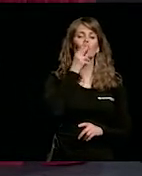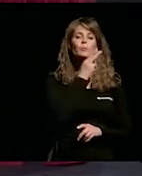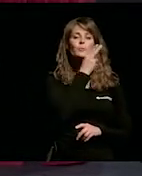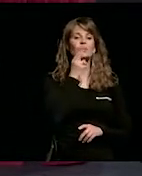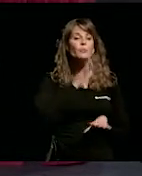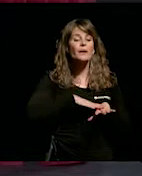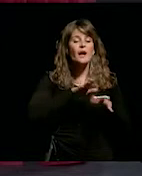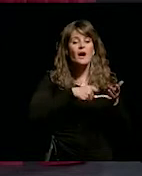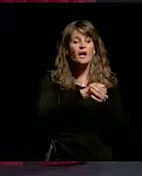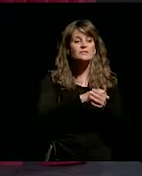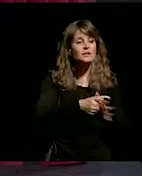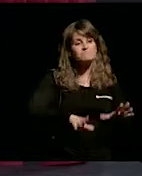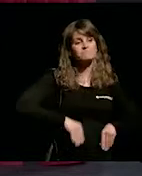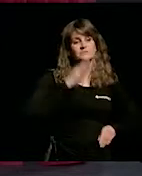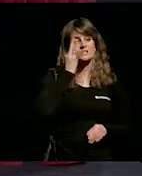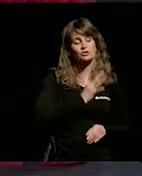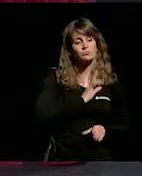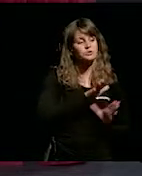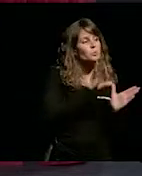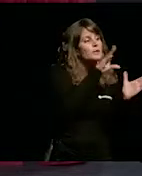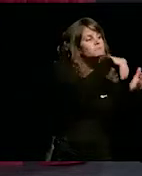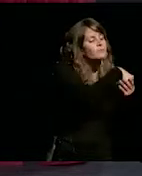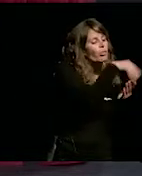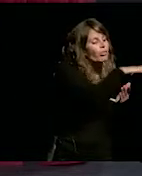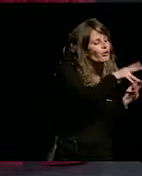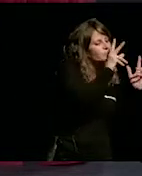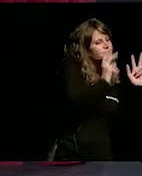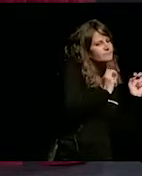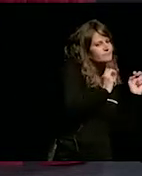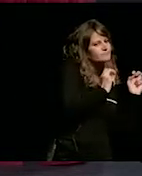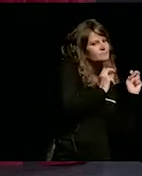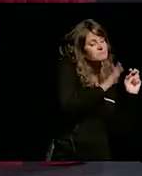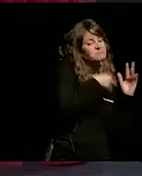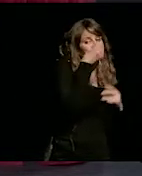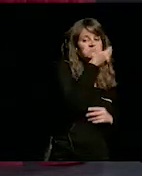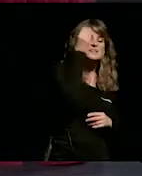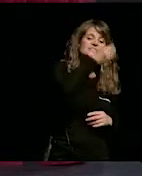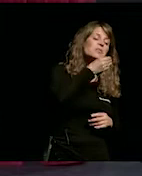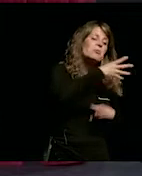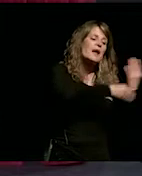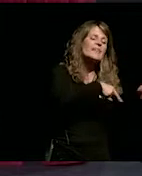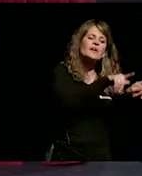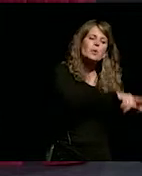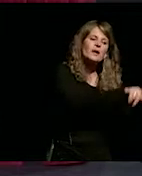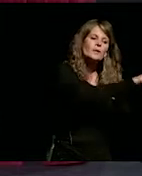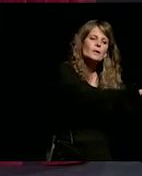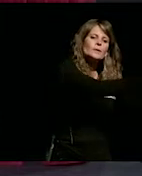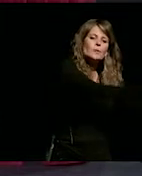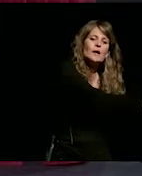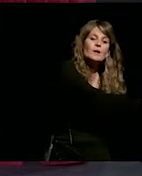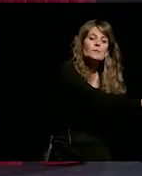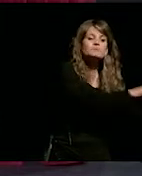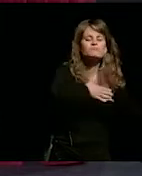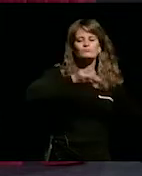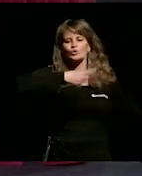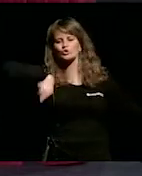asumir riesgos, se quedan en su zona de confort, diciendo que realmente tienen que hacer lo que han hecho siempre, ahí es donde nosotros